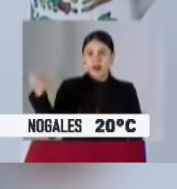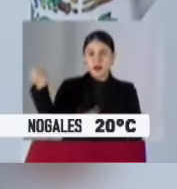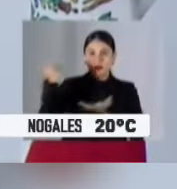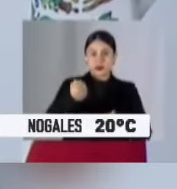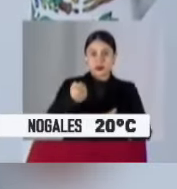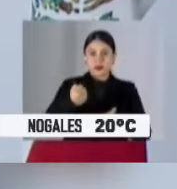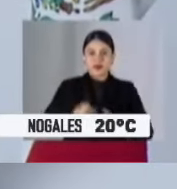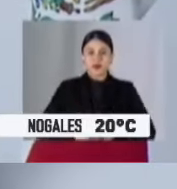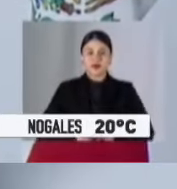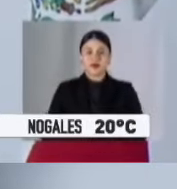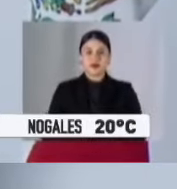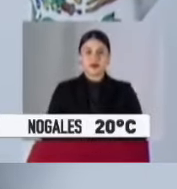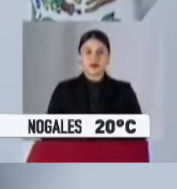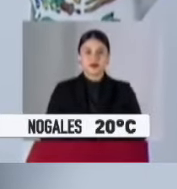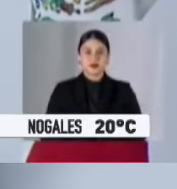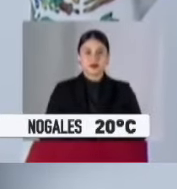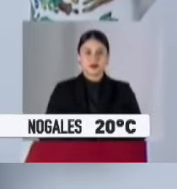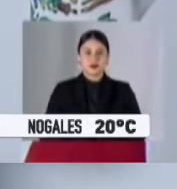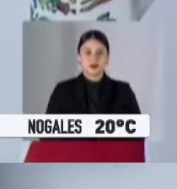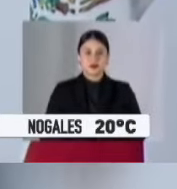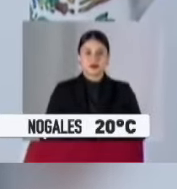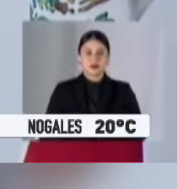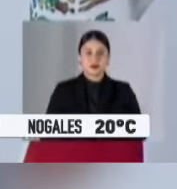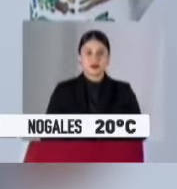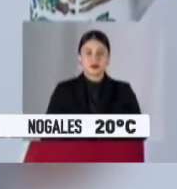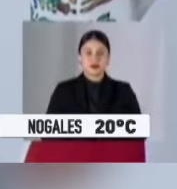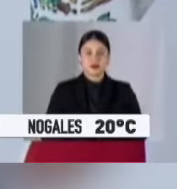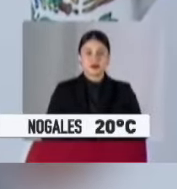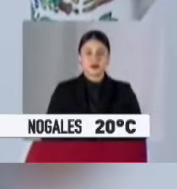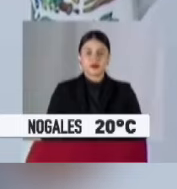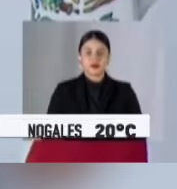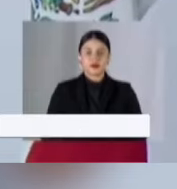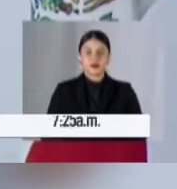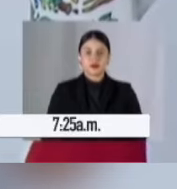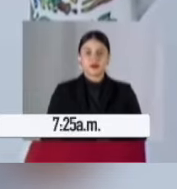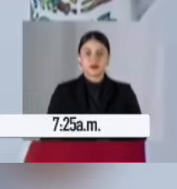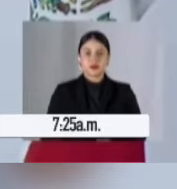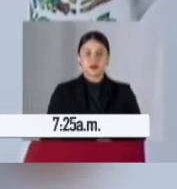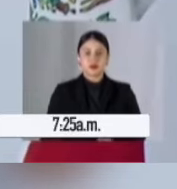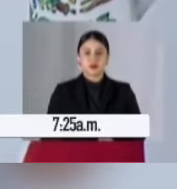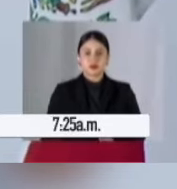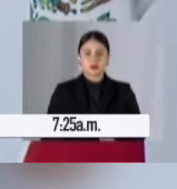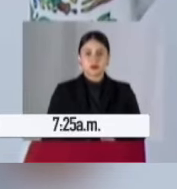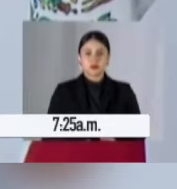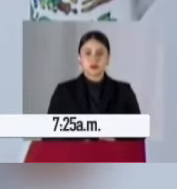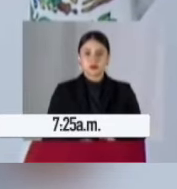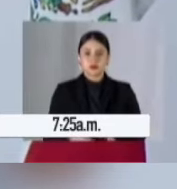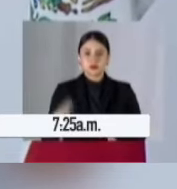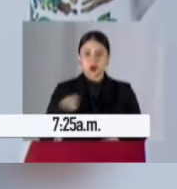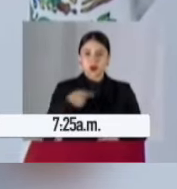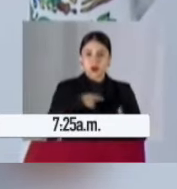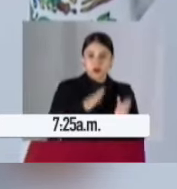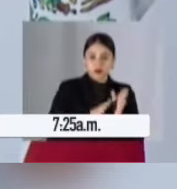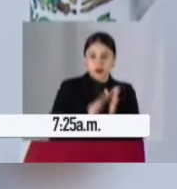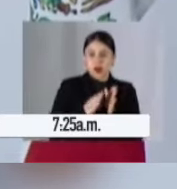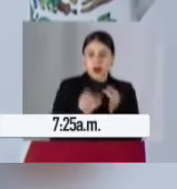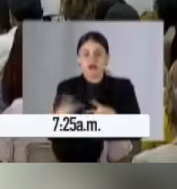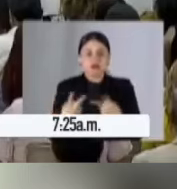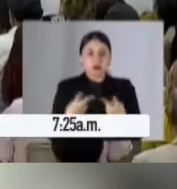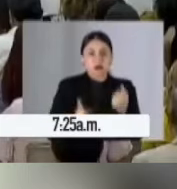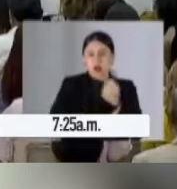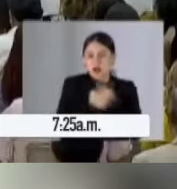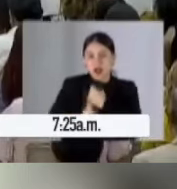Aunque no había dicho un no rotundo como respuesta, pero tampoco un sí, tras el informe de labores por su segundo año al frente de